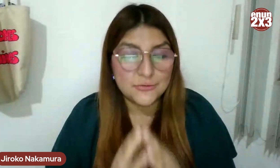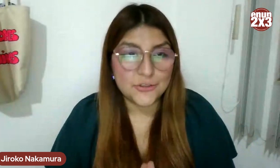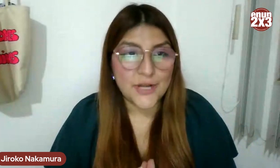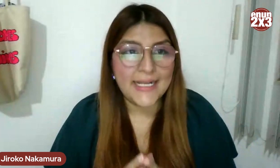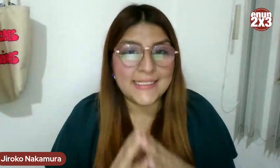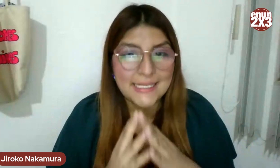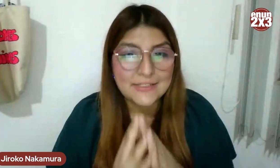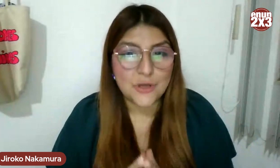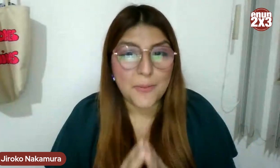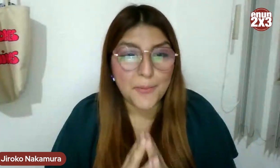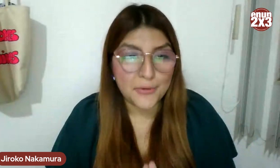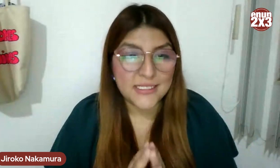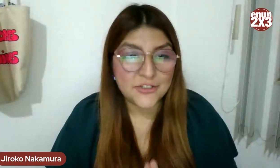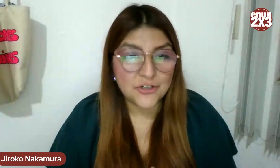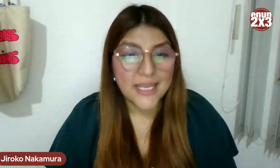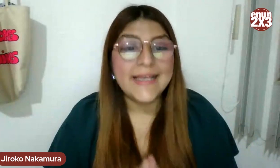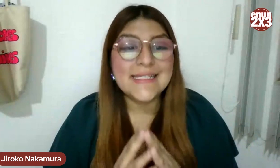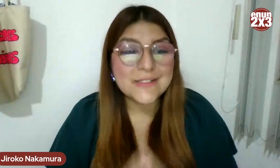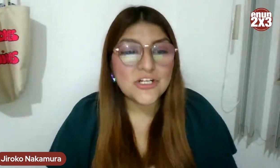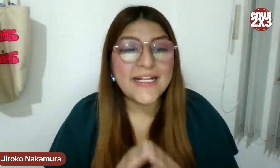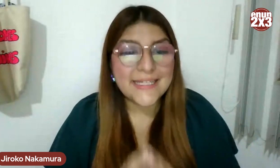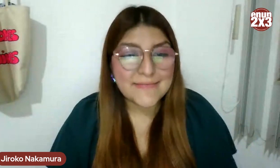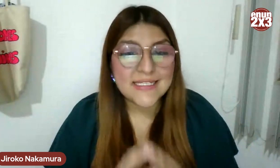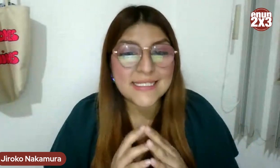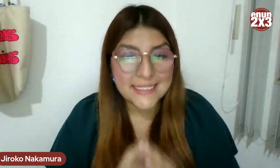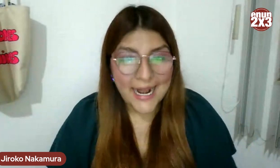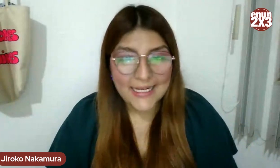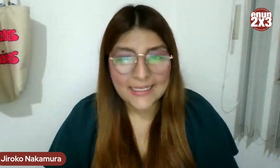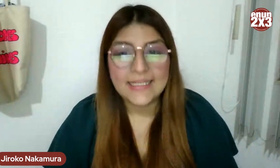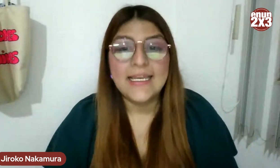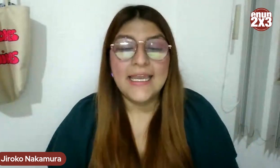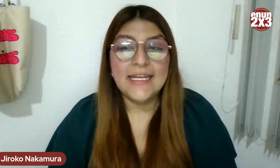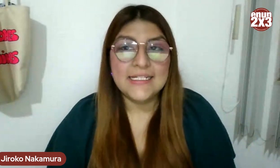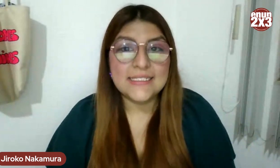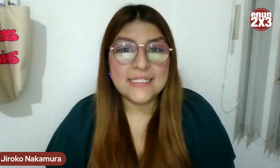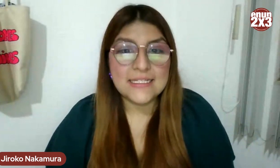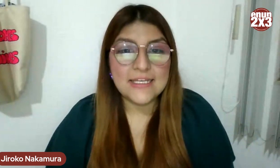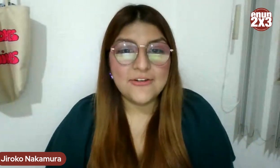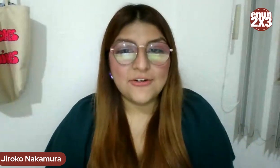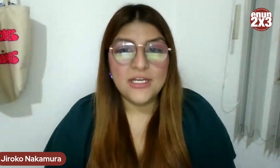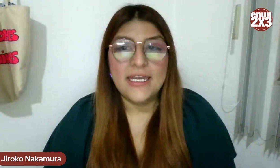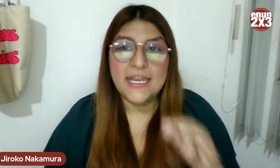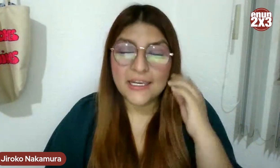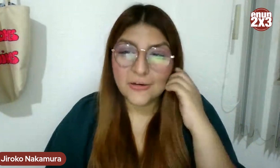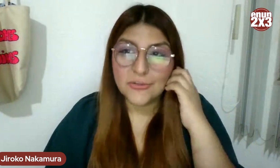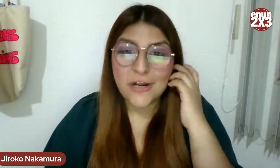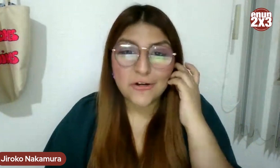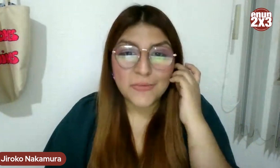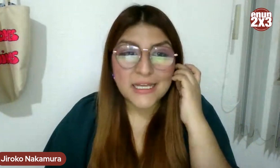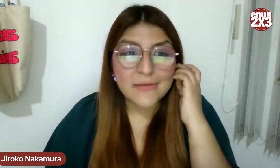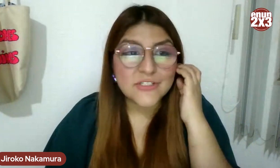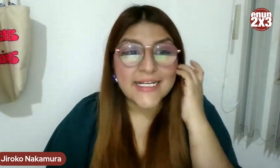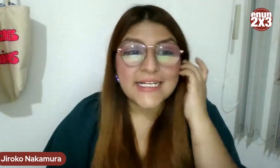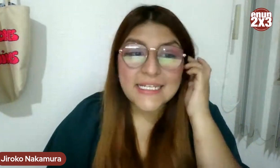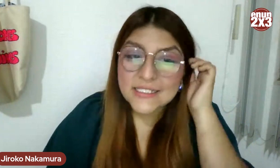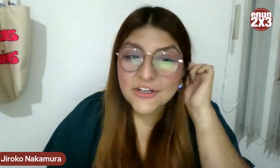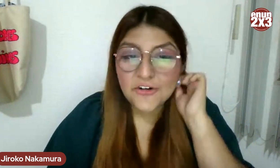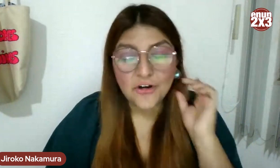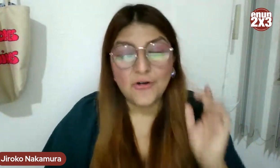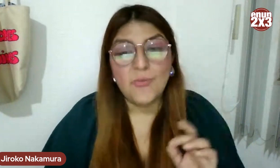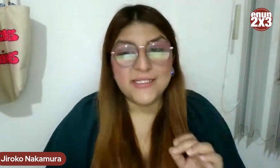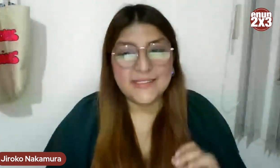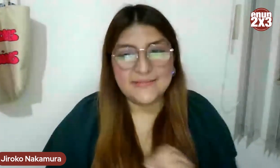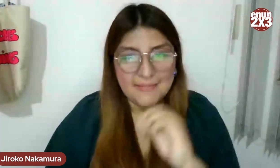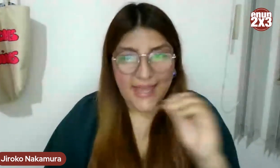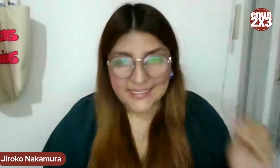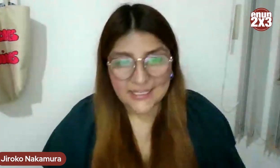reformas constitucionales y su aprobación son el tema central. En este sentido, como ya lo comentábamos al